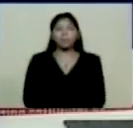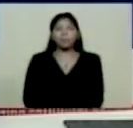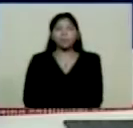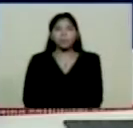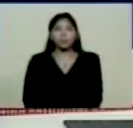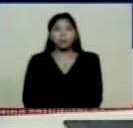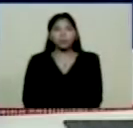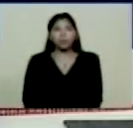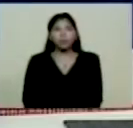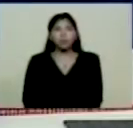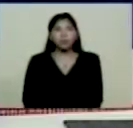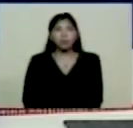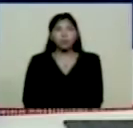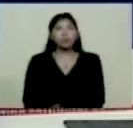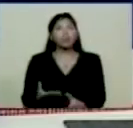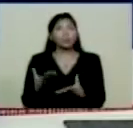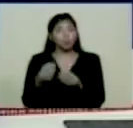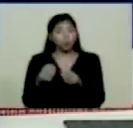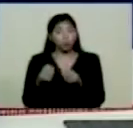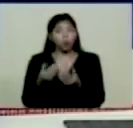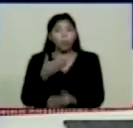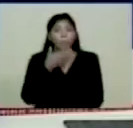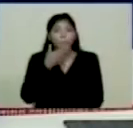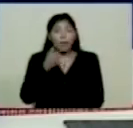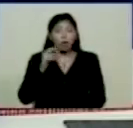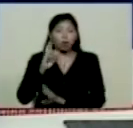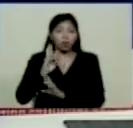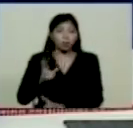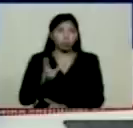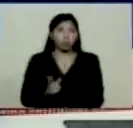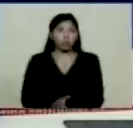Y son muchísimo más precisos, por cierto.